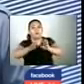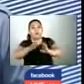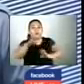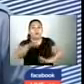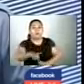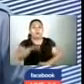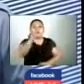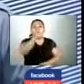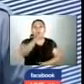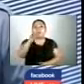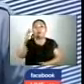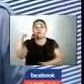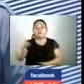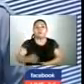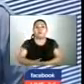país.